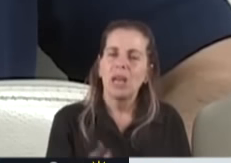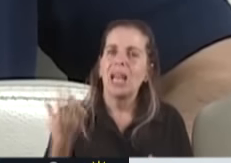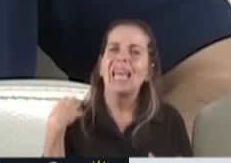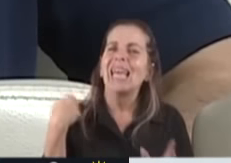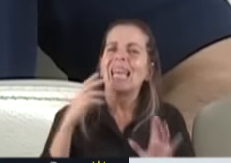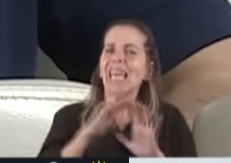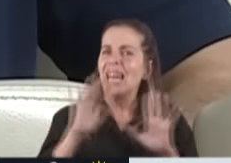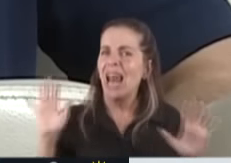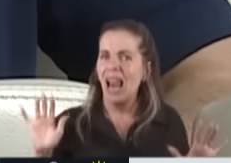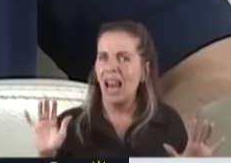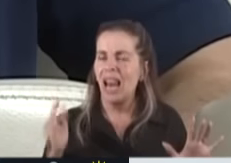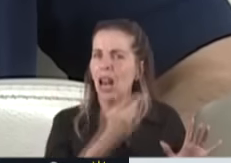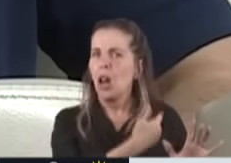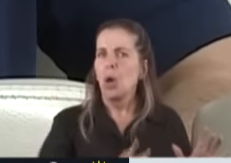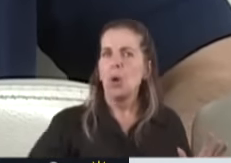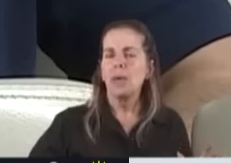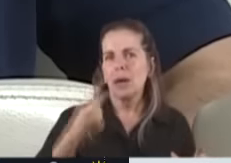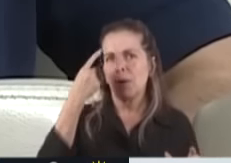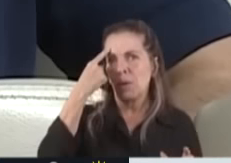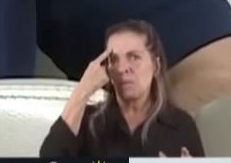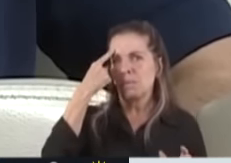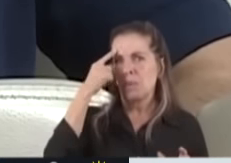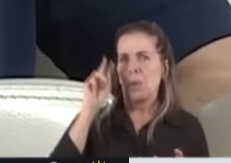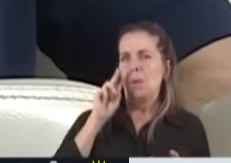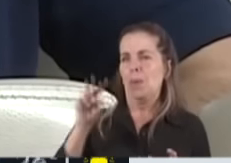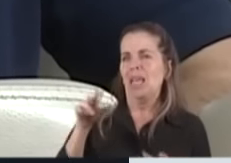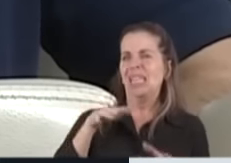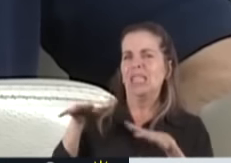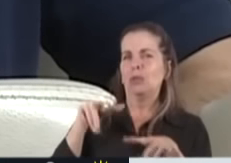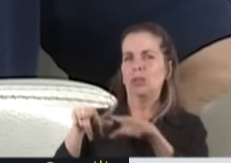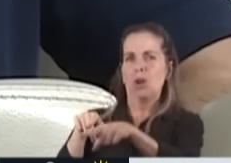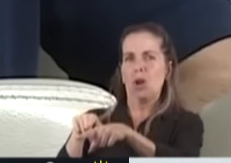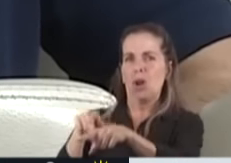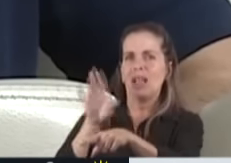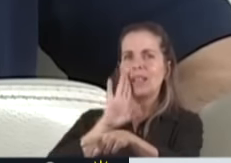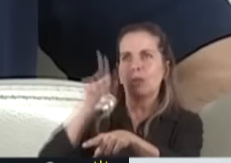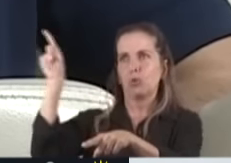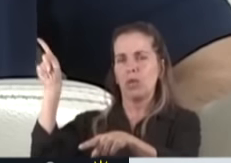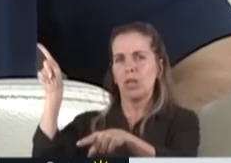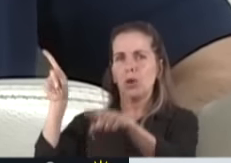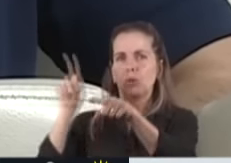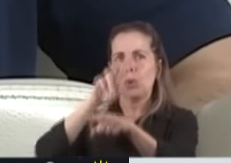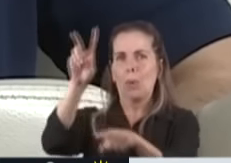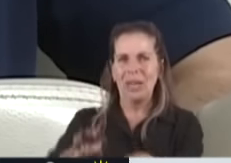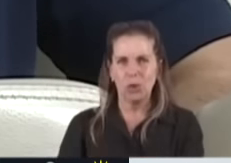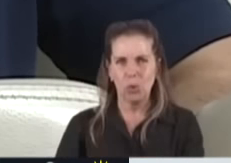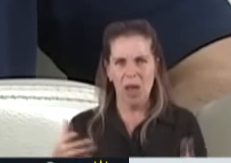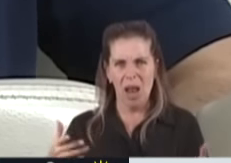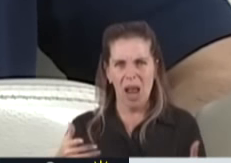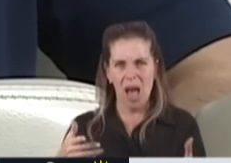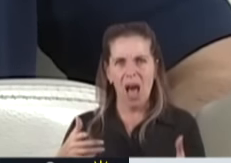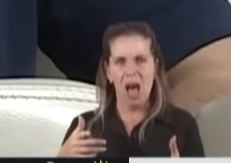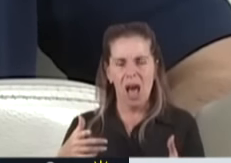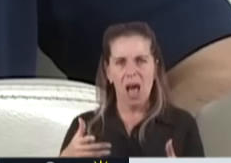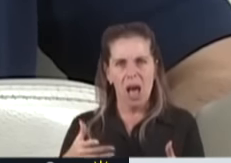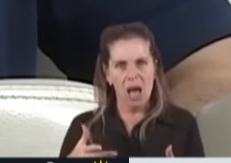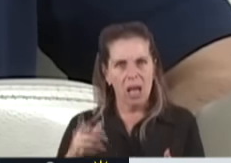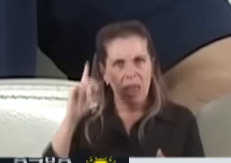cómo analiza el accionar de Estados Unidos el gobierno argentino, las lanchas que fueron destruidas